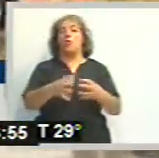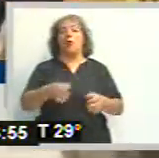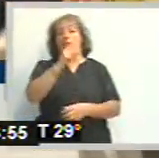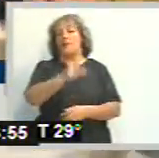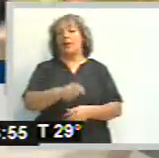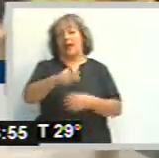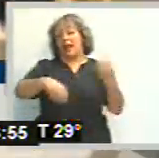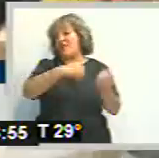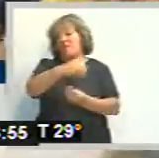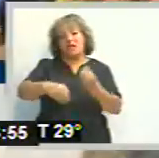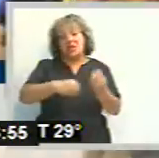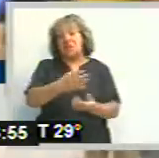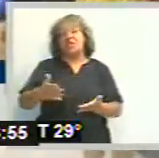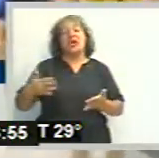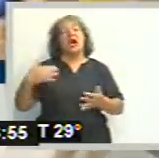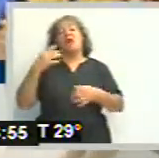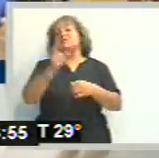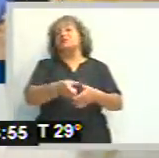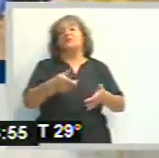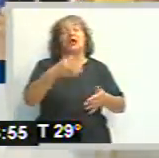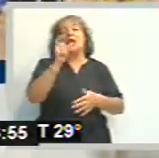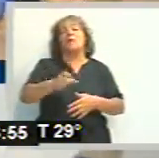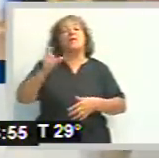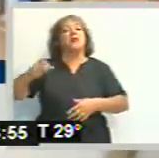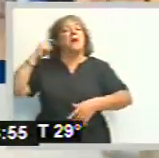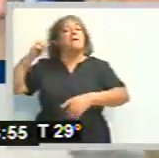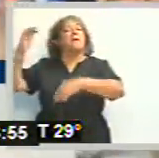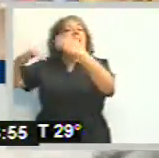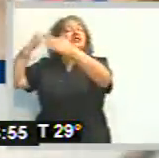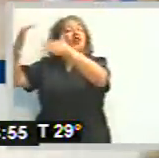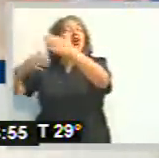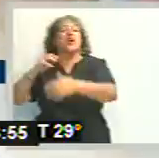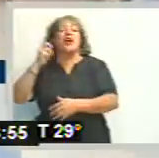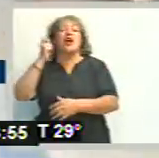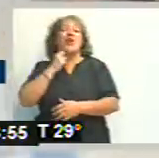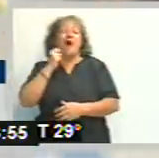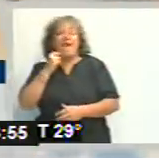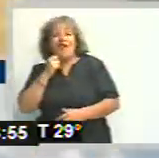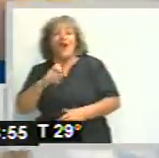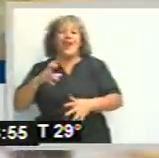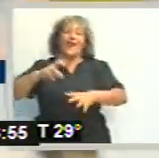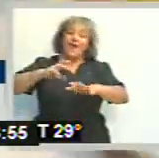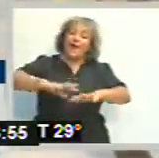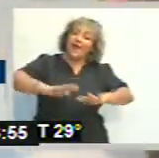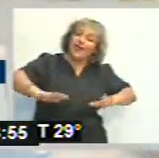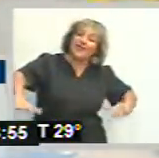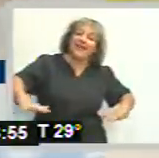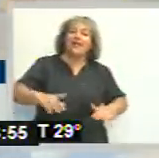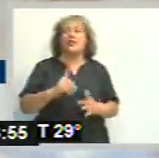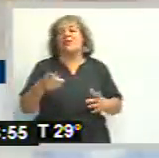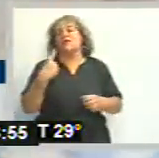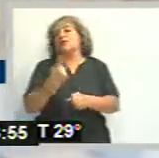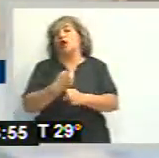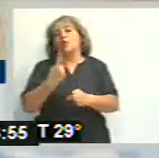va la familia, van gente de tercera edad, o con sus nietos, chicos, entonces no podemos